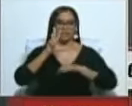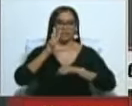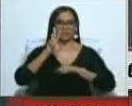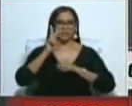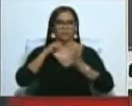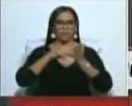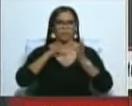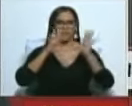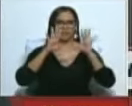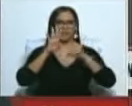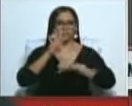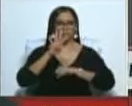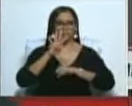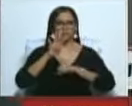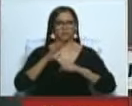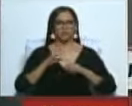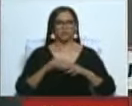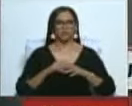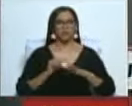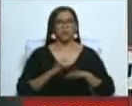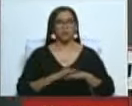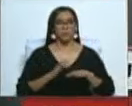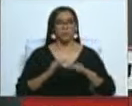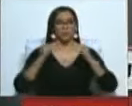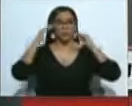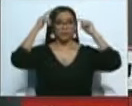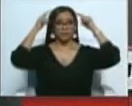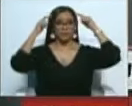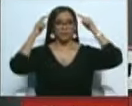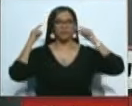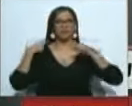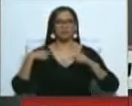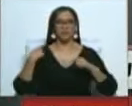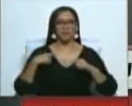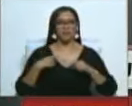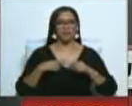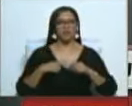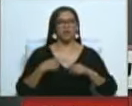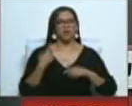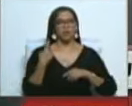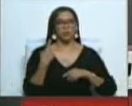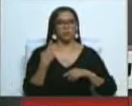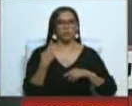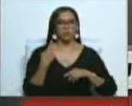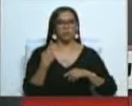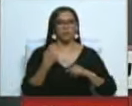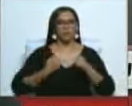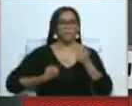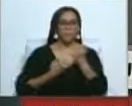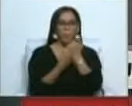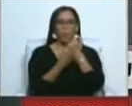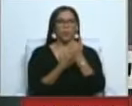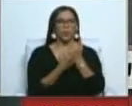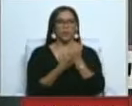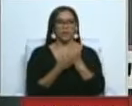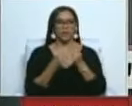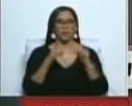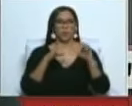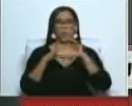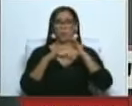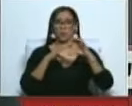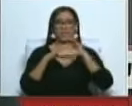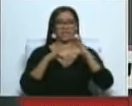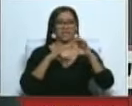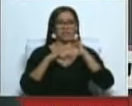2014... porque el comandante Chávez tenía un empuje, una pegada comunicacional,